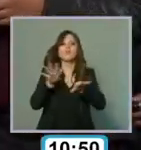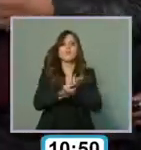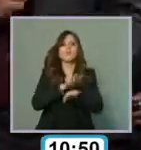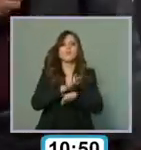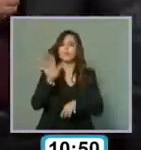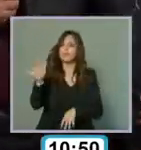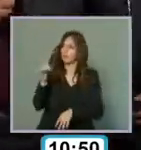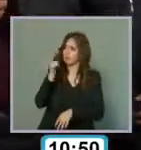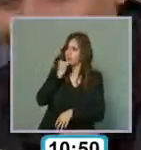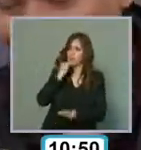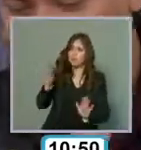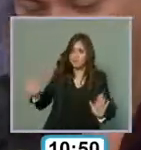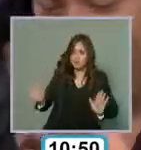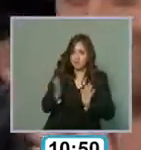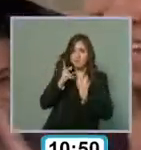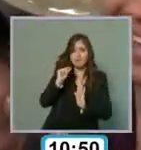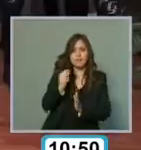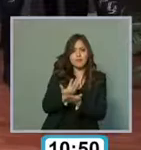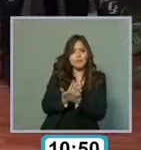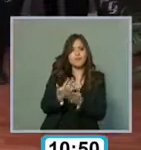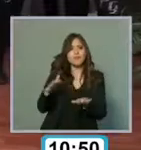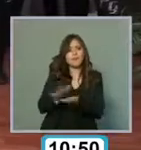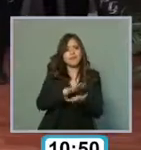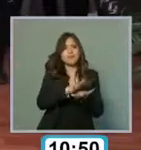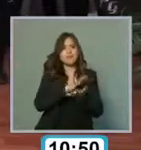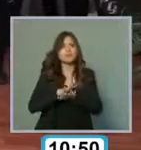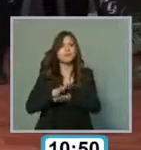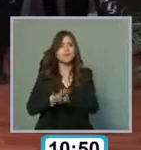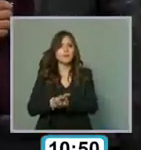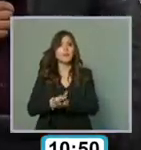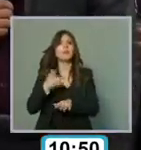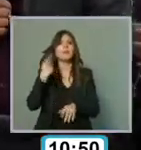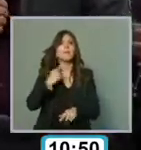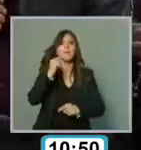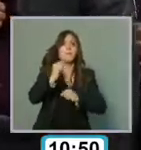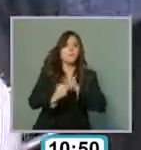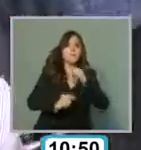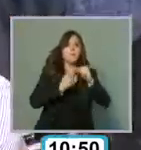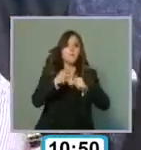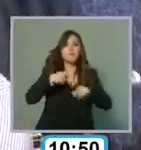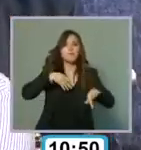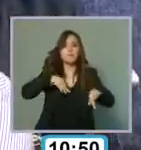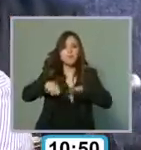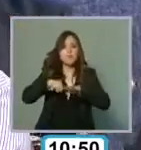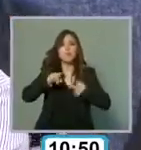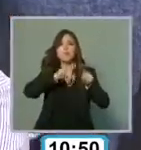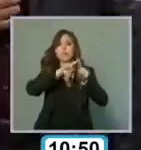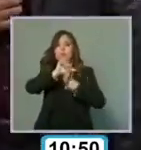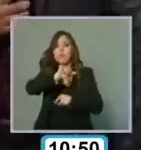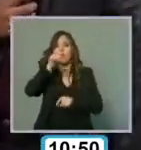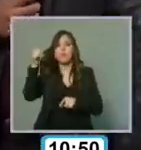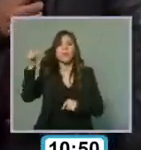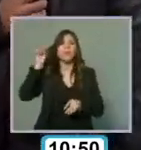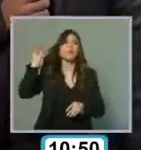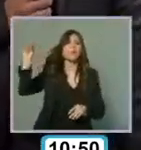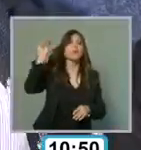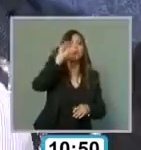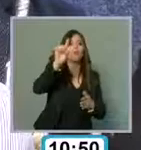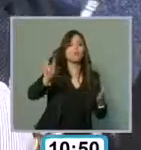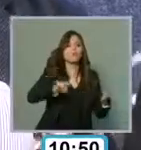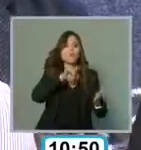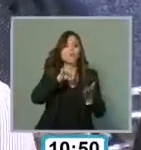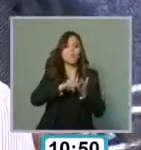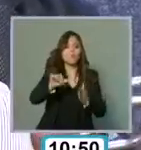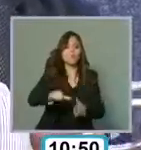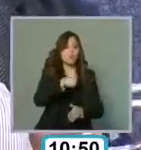me bárbaro. metí todo el programa. Ya todo, ¿no? Oye, pero están trabajando muy fuerte entonces, digo, con presentaciones. Gracias a Dios, sí. Aparte están en el estudio,